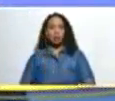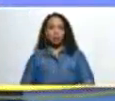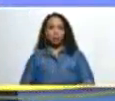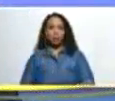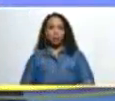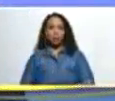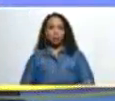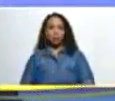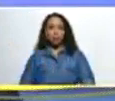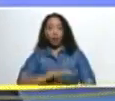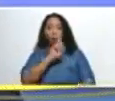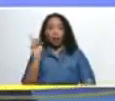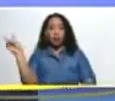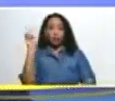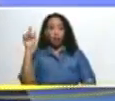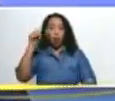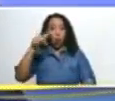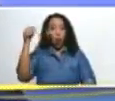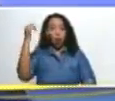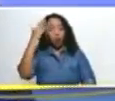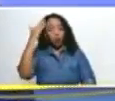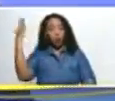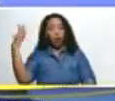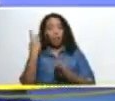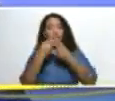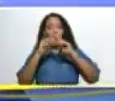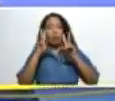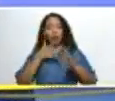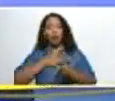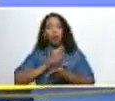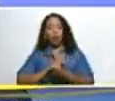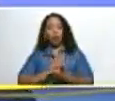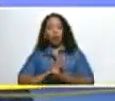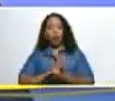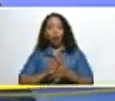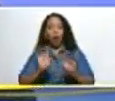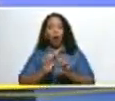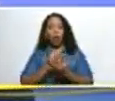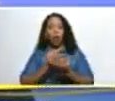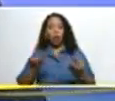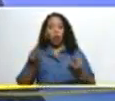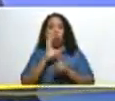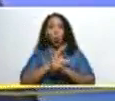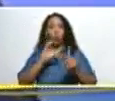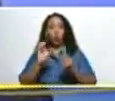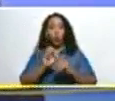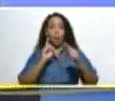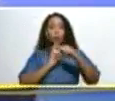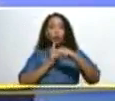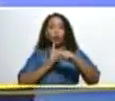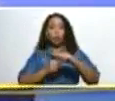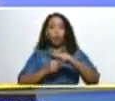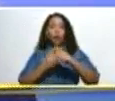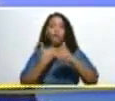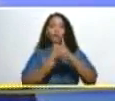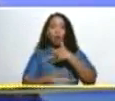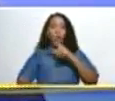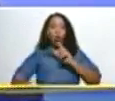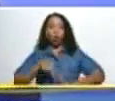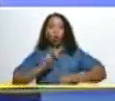esa Venezuela que hoy soñamos de paz, de armonía, de educación, de cultura, de prosperidad, la vamos a